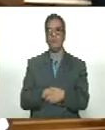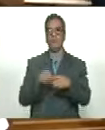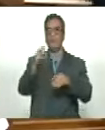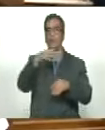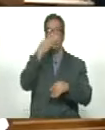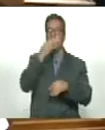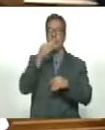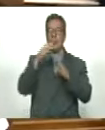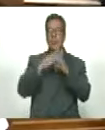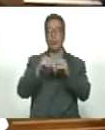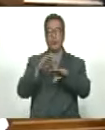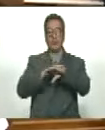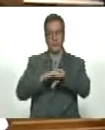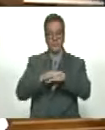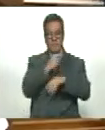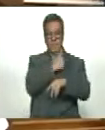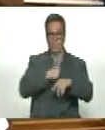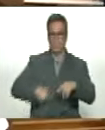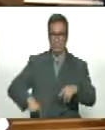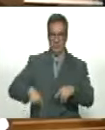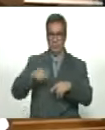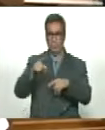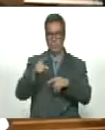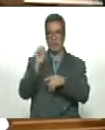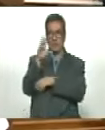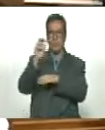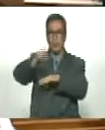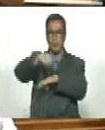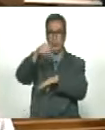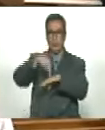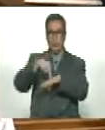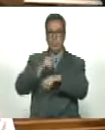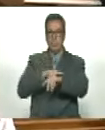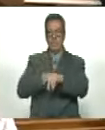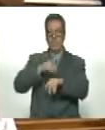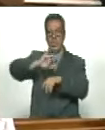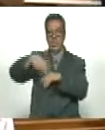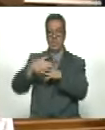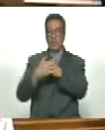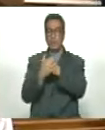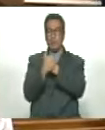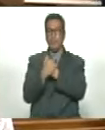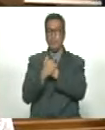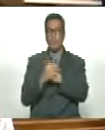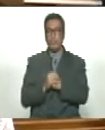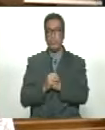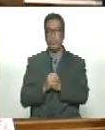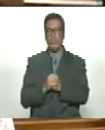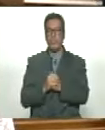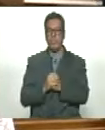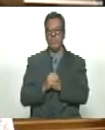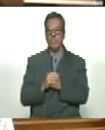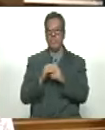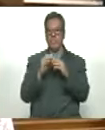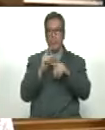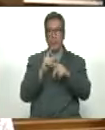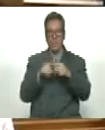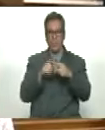Buenas tardes, señor presidente de la Asamblea Nacional, doctor Jorge Rodríguez Gómez,